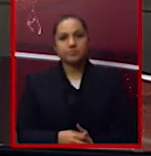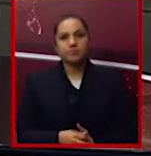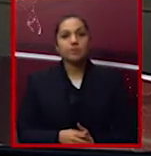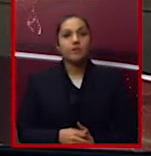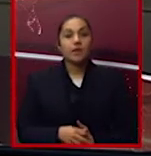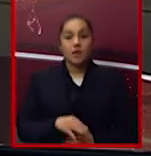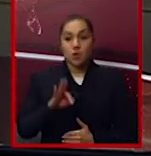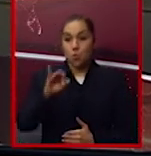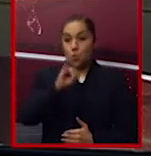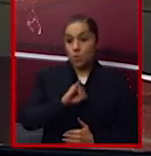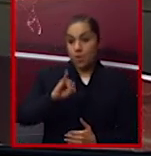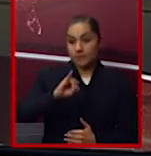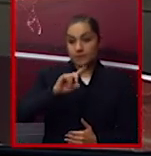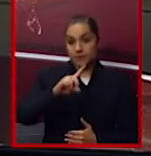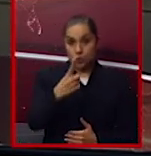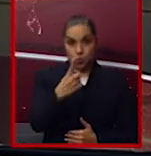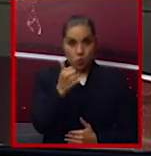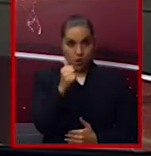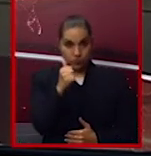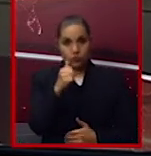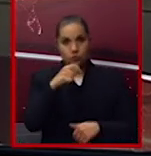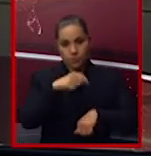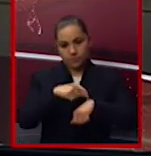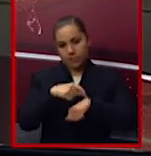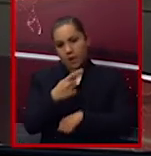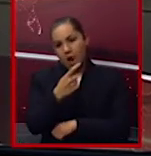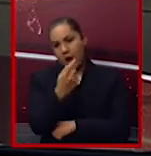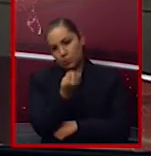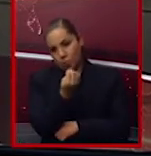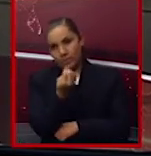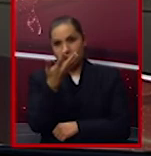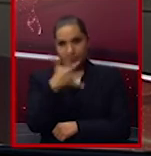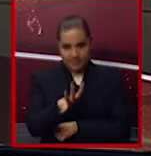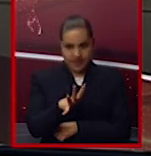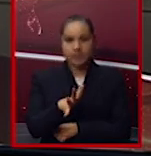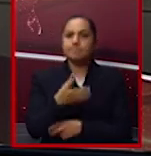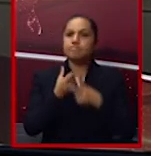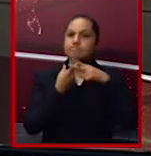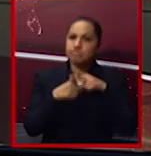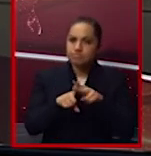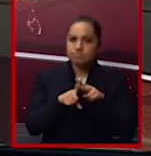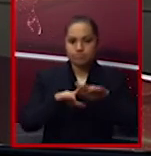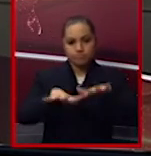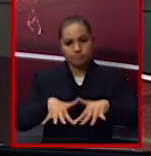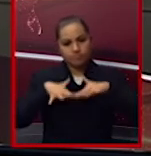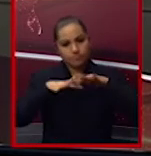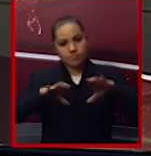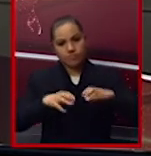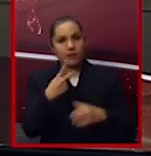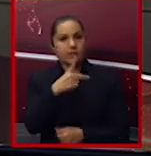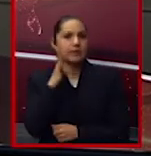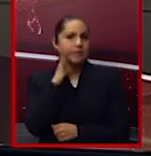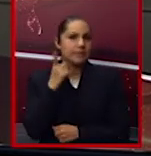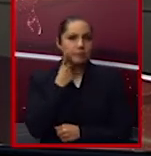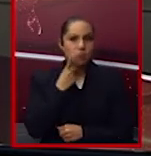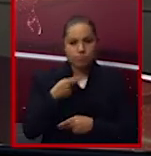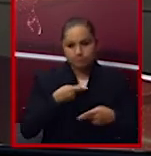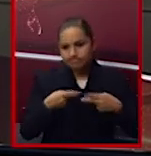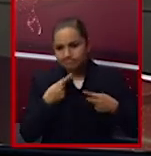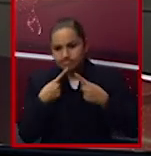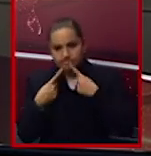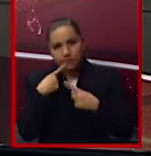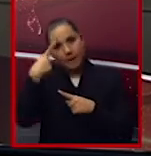Bueno, este jueves 31 de agosto, a las 21 horas con 10 minutos, se abrió la sesión preparatoria de la Cámara de Diputados. El